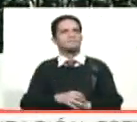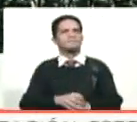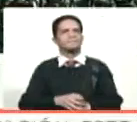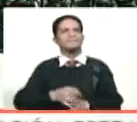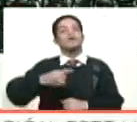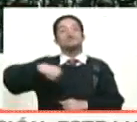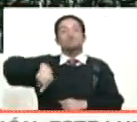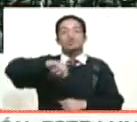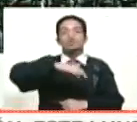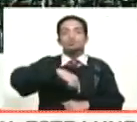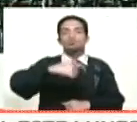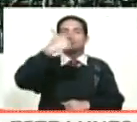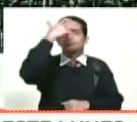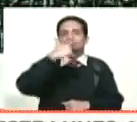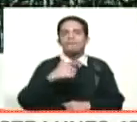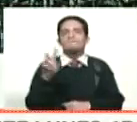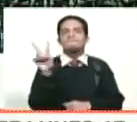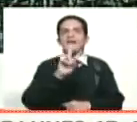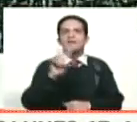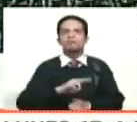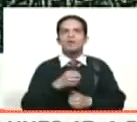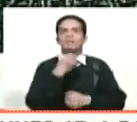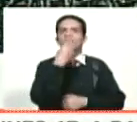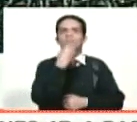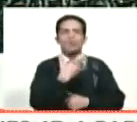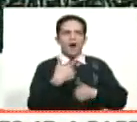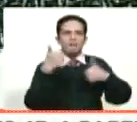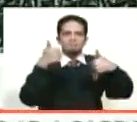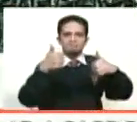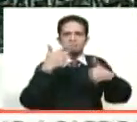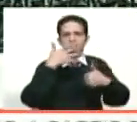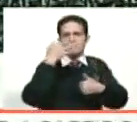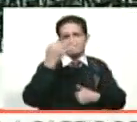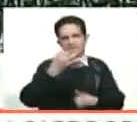Nosotros somos la Venezuela buena, la Venezuela de verdad.